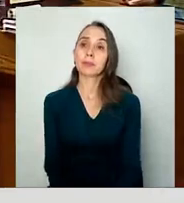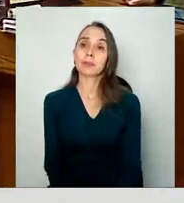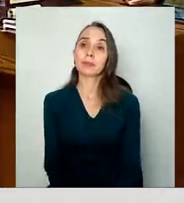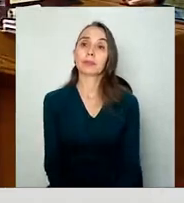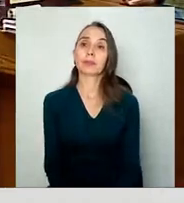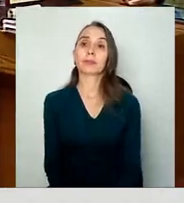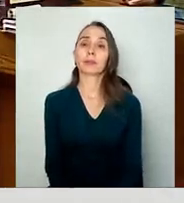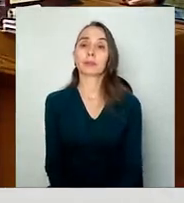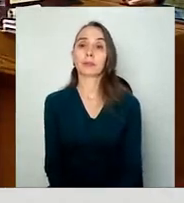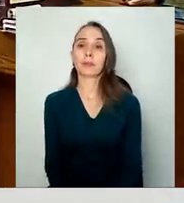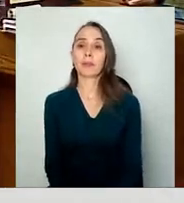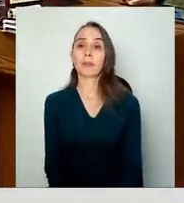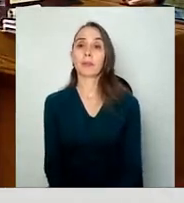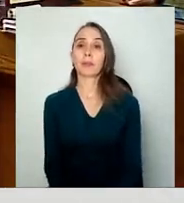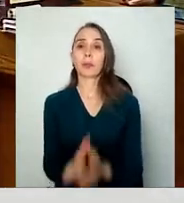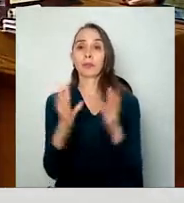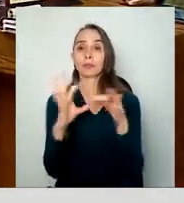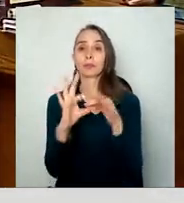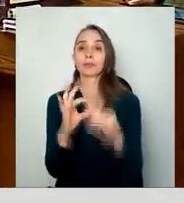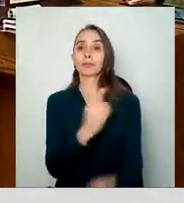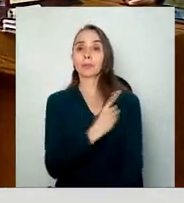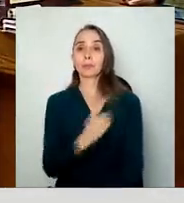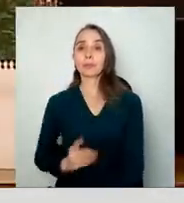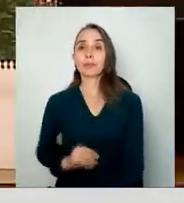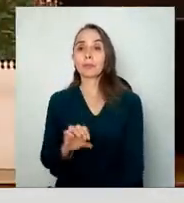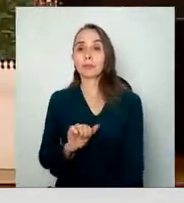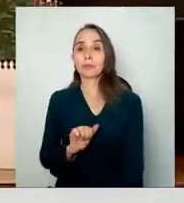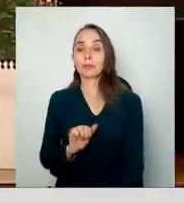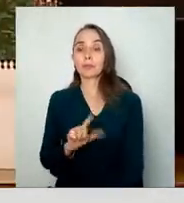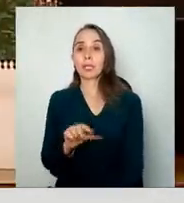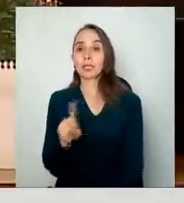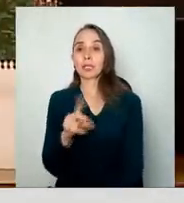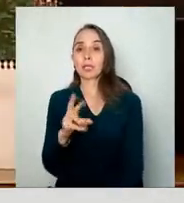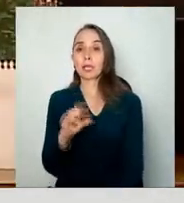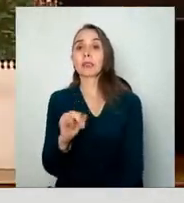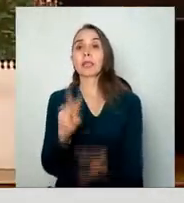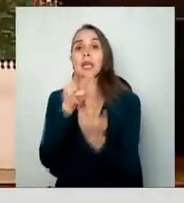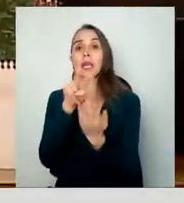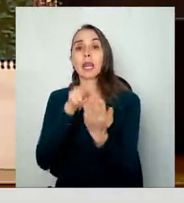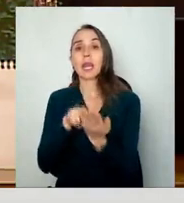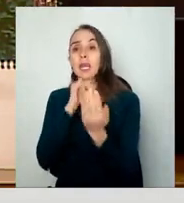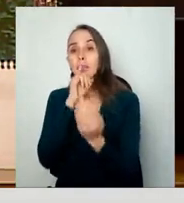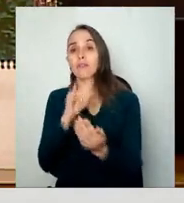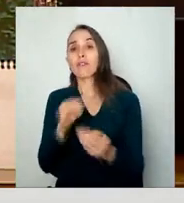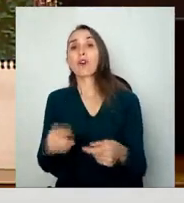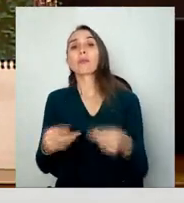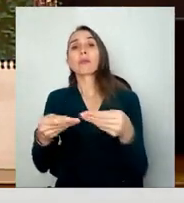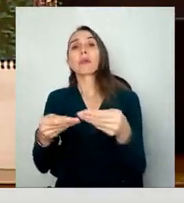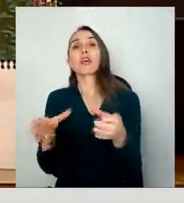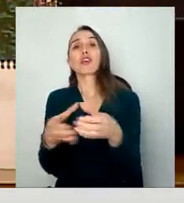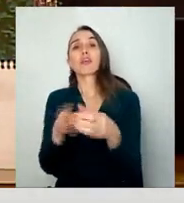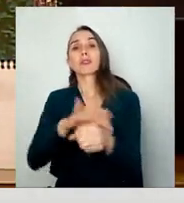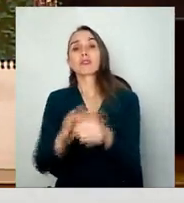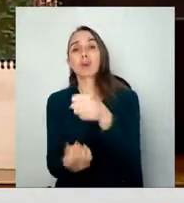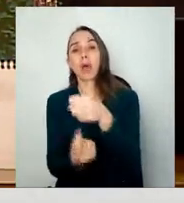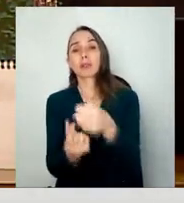Muchas gracias diputado alessandri rinde el informe de la comisión de Hacienda el diputado Miguel mellado